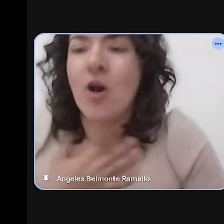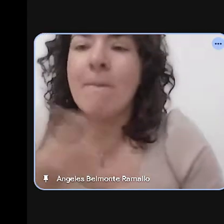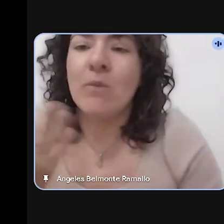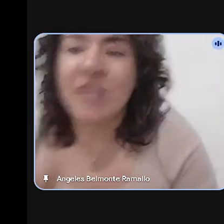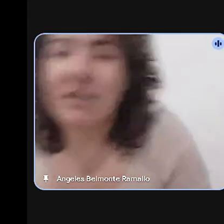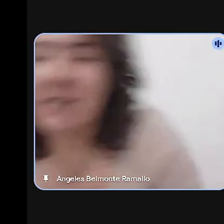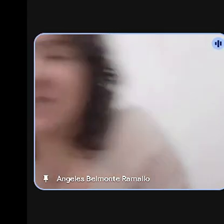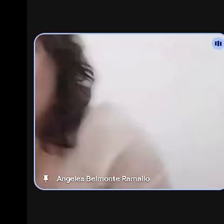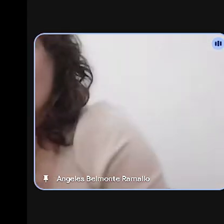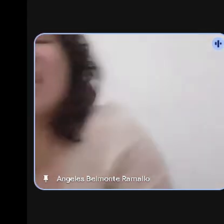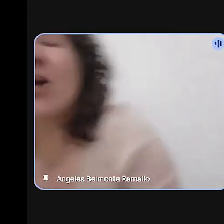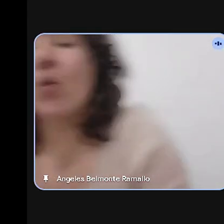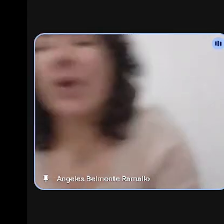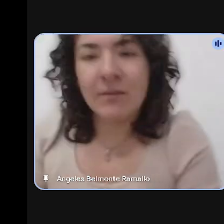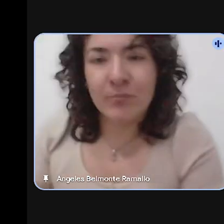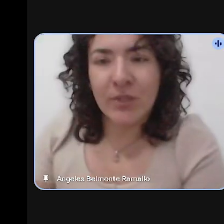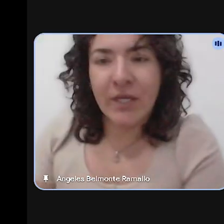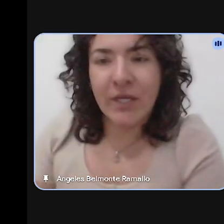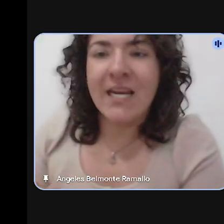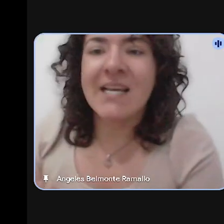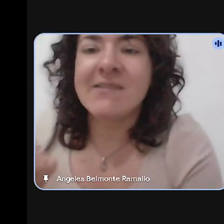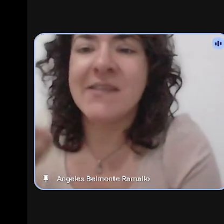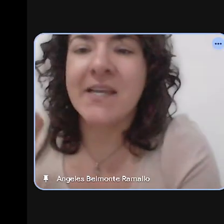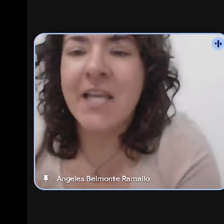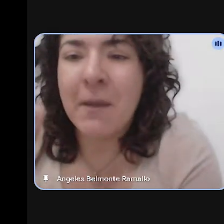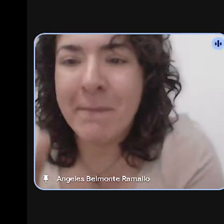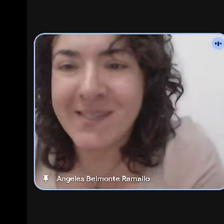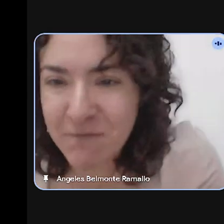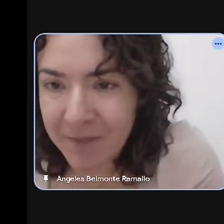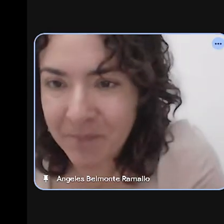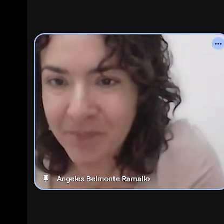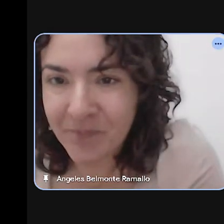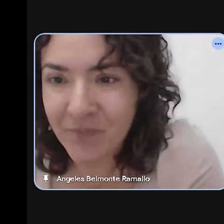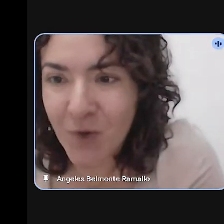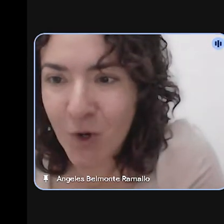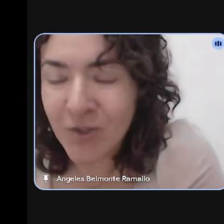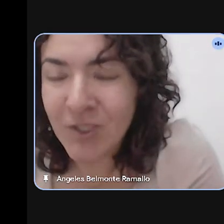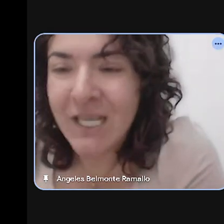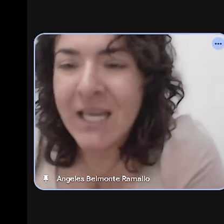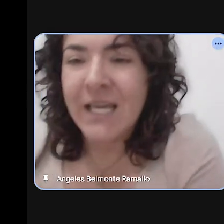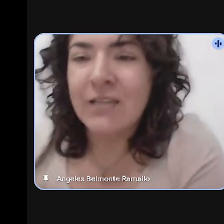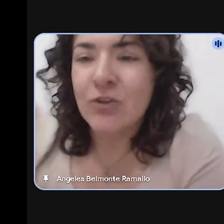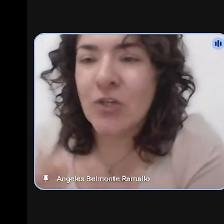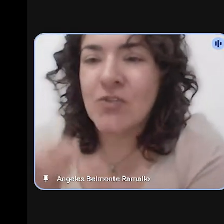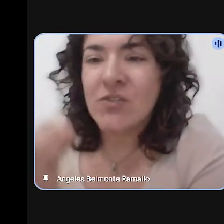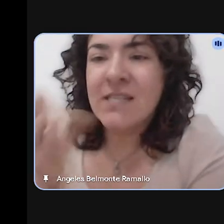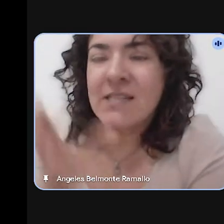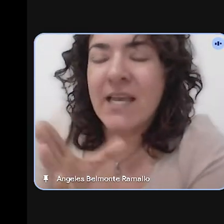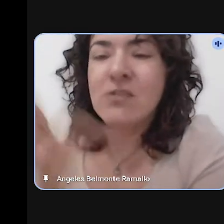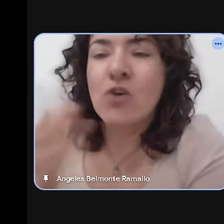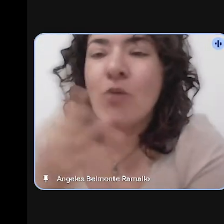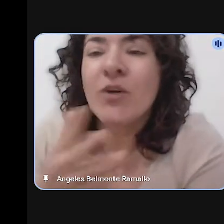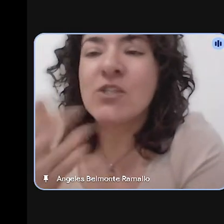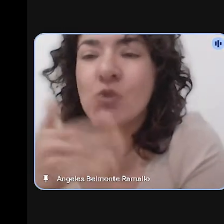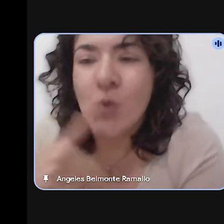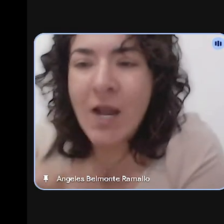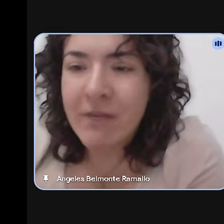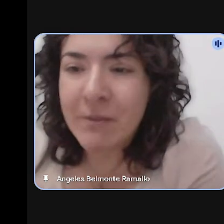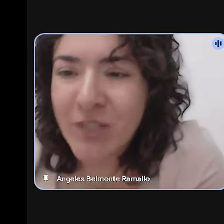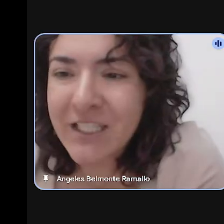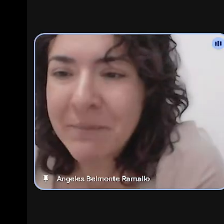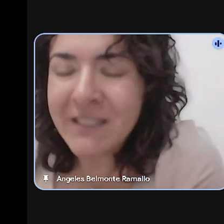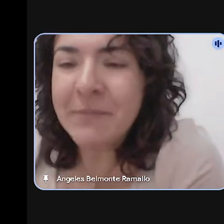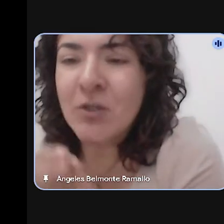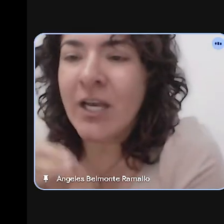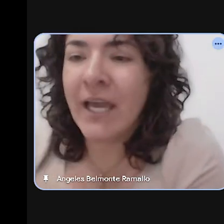caso, muchas veces no se acuerdan por ahí la seña específica, ¿no? Entonces, es cómo